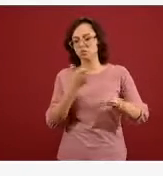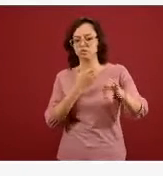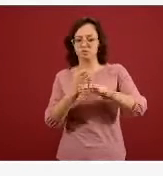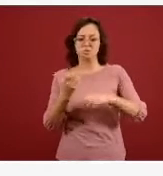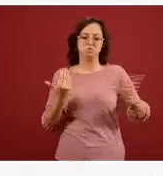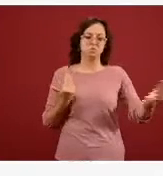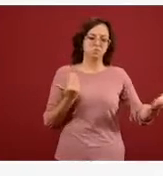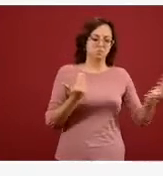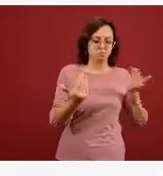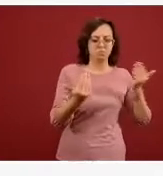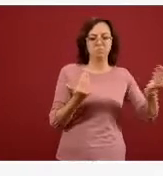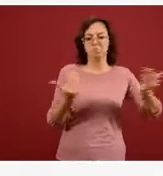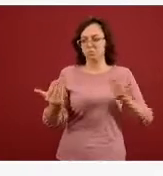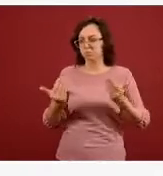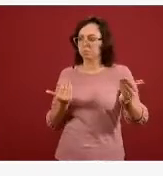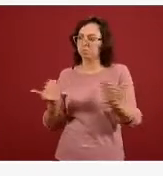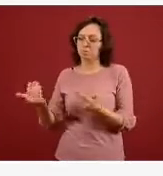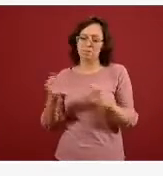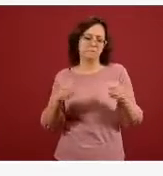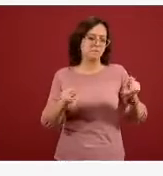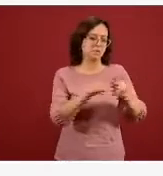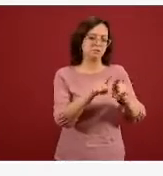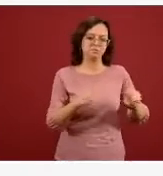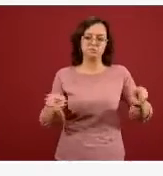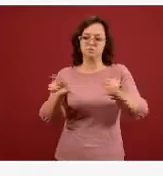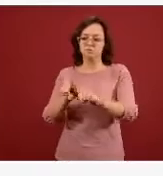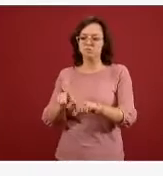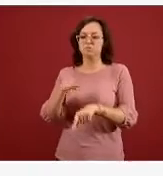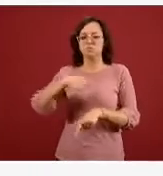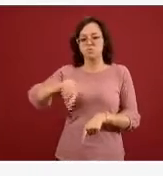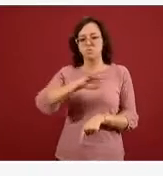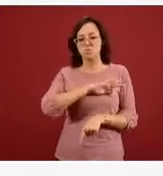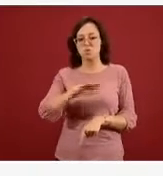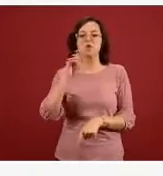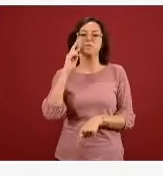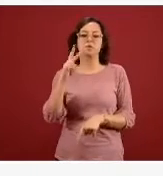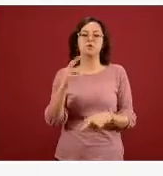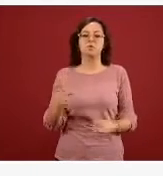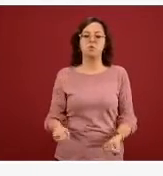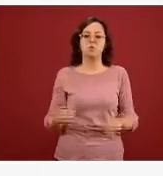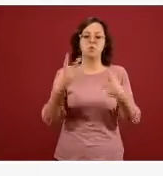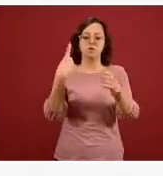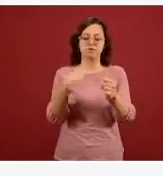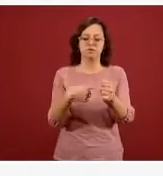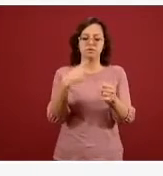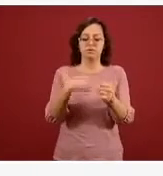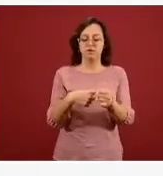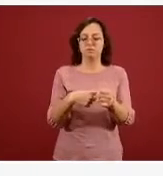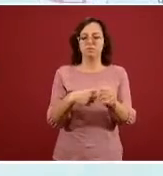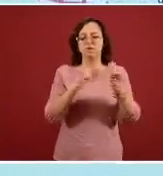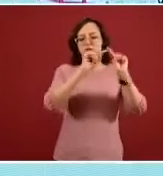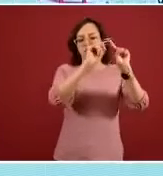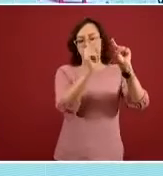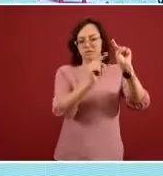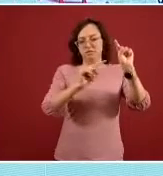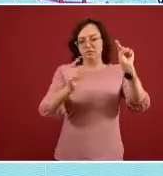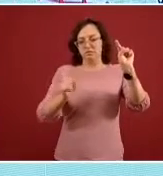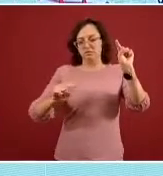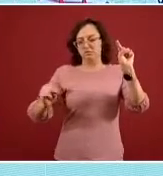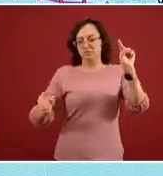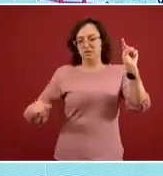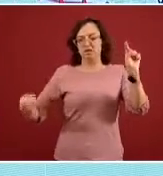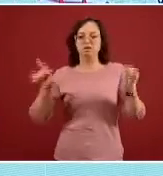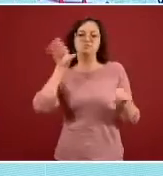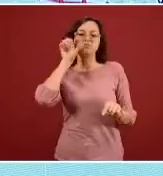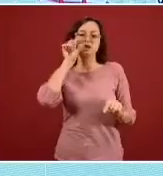las diferencias de la incidencia que están aquí representadas en esta línea naranja comparan